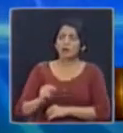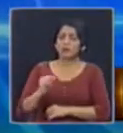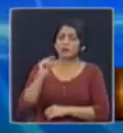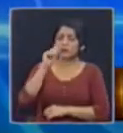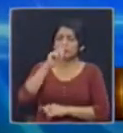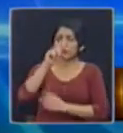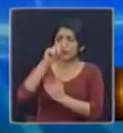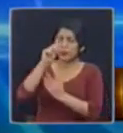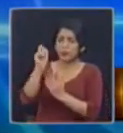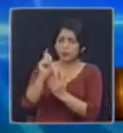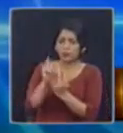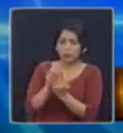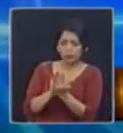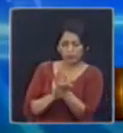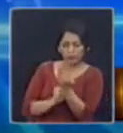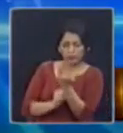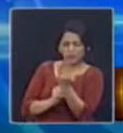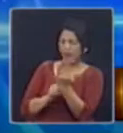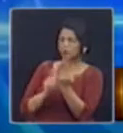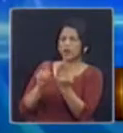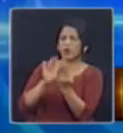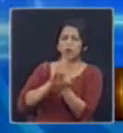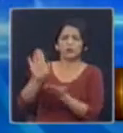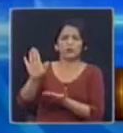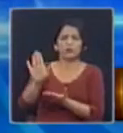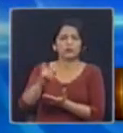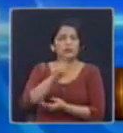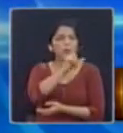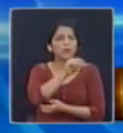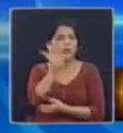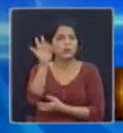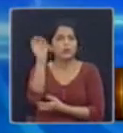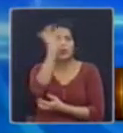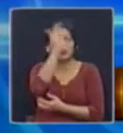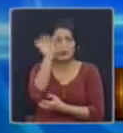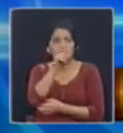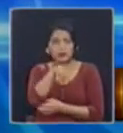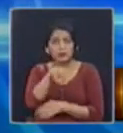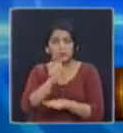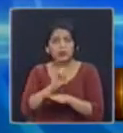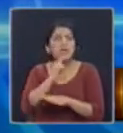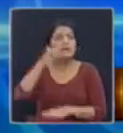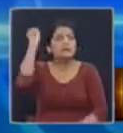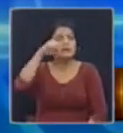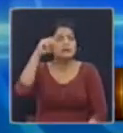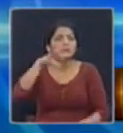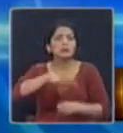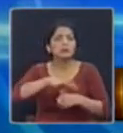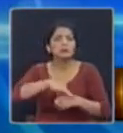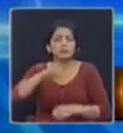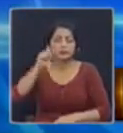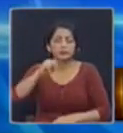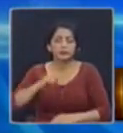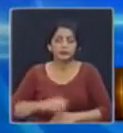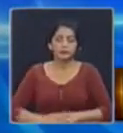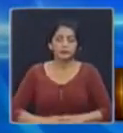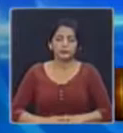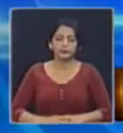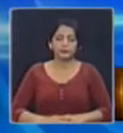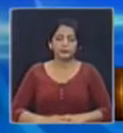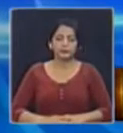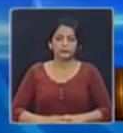al 90% de los ecuatorianos que quieren la consulta popular. Asambleísta, y antes de concluir, el exmandatario, Rafael